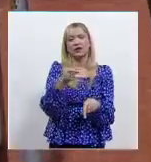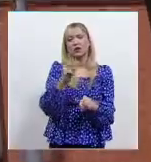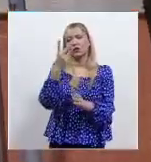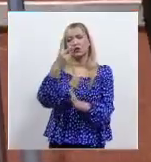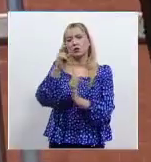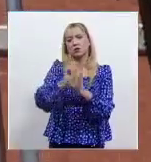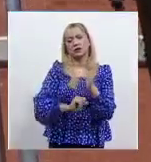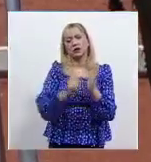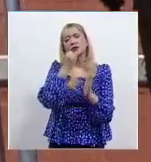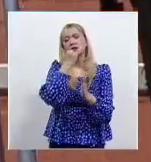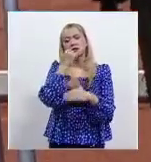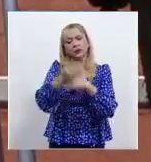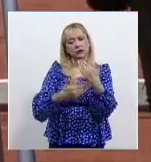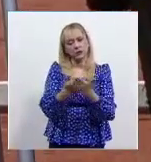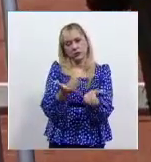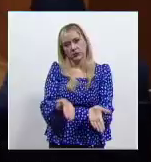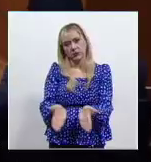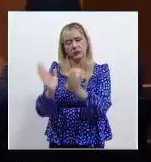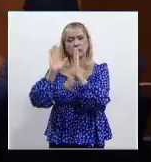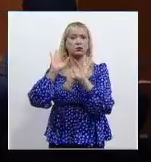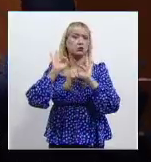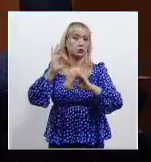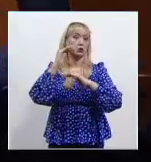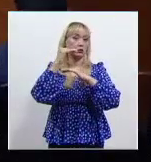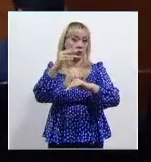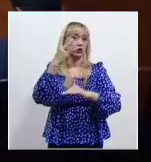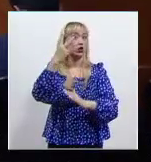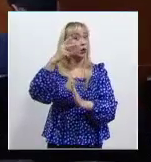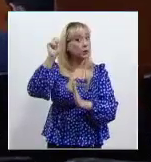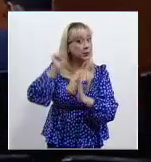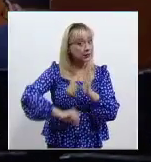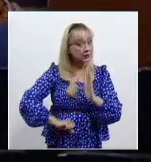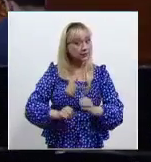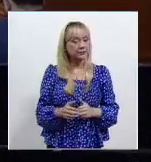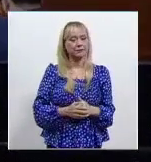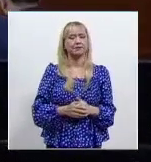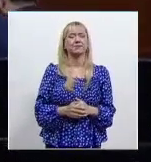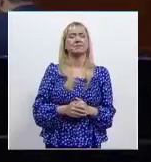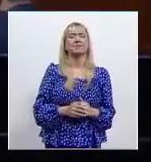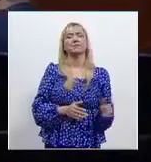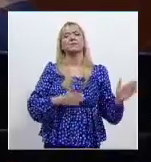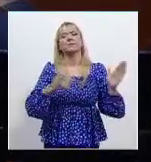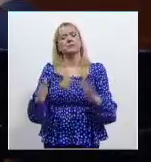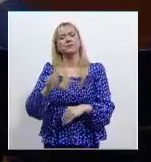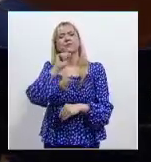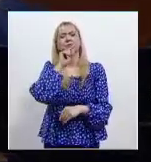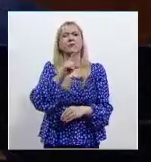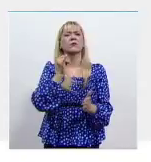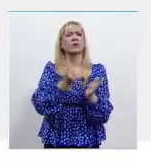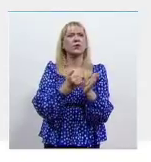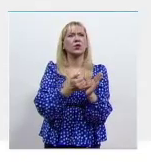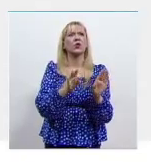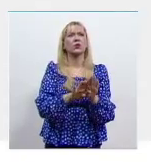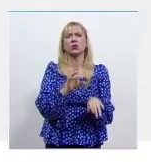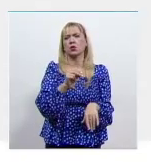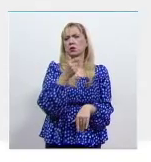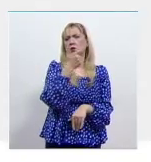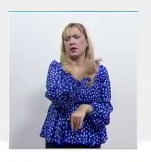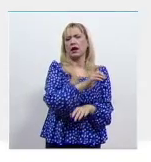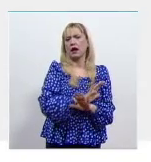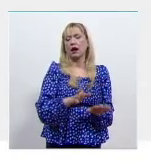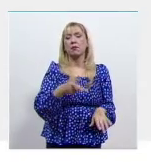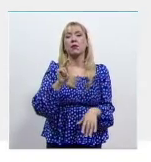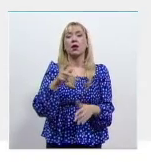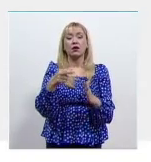2 meses. Al resolver un amparo directo en revisión, esta sala determinó que la imposibilidad de deducir impuestos por no cumplir con los